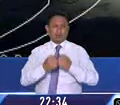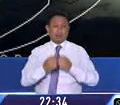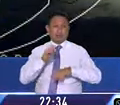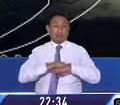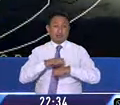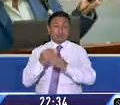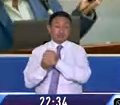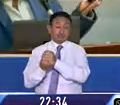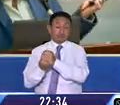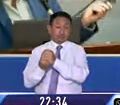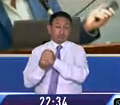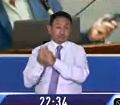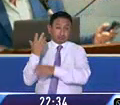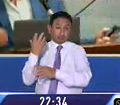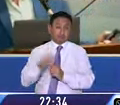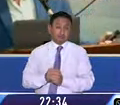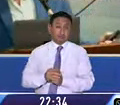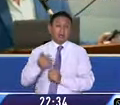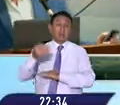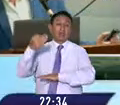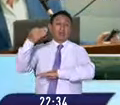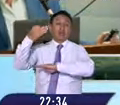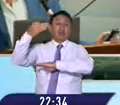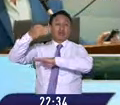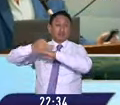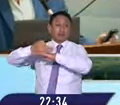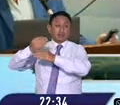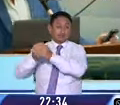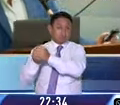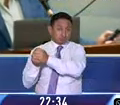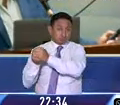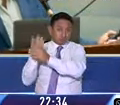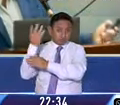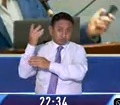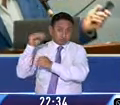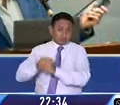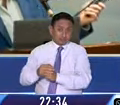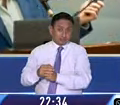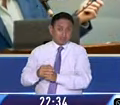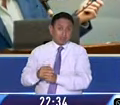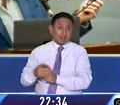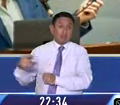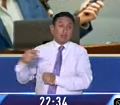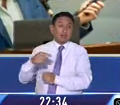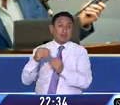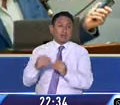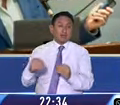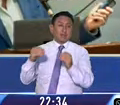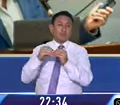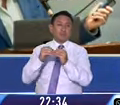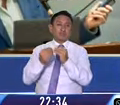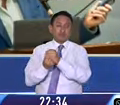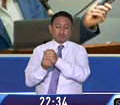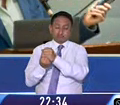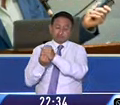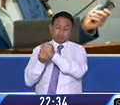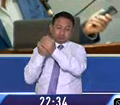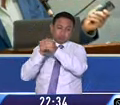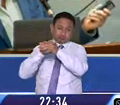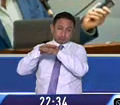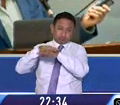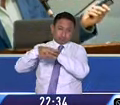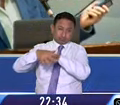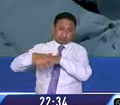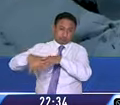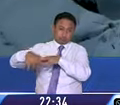periodo eruptivo. El Cotopaxi específicamente nos amenaza con la generación de flujos piroclásticos o